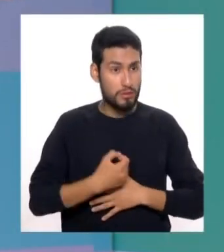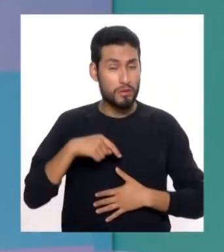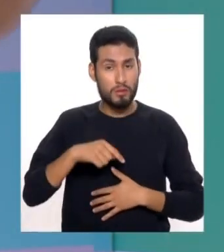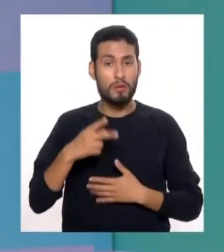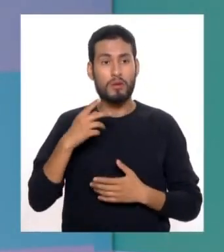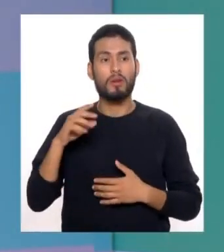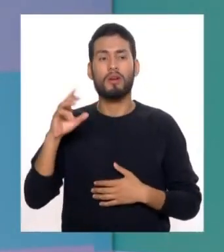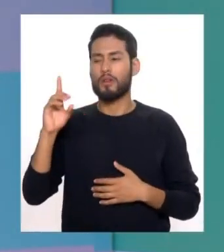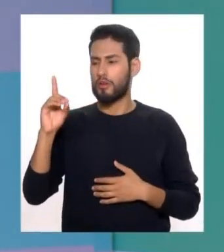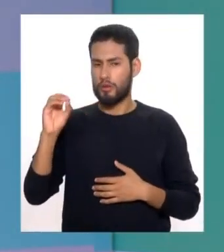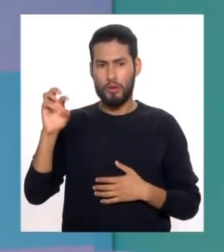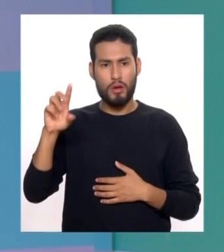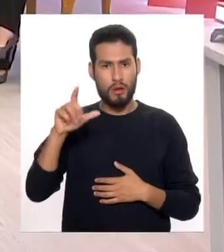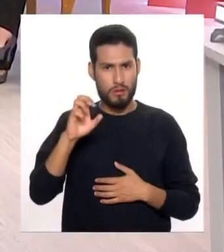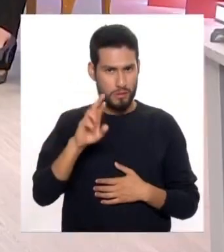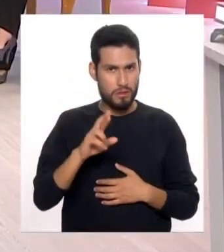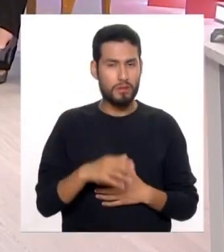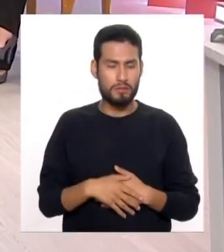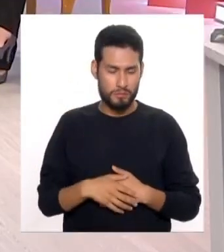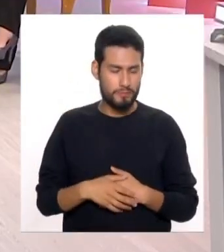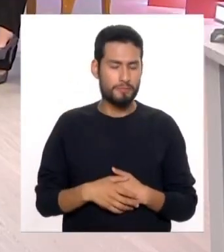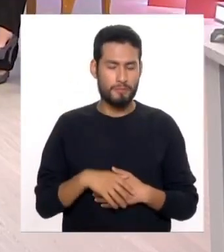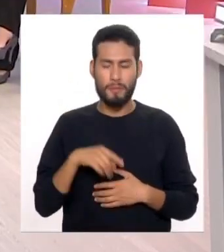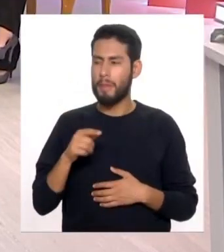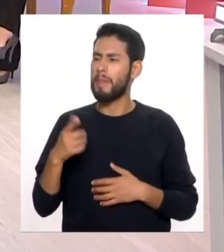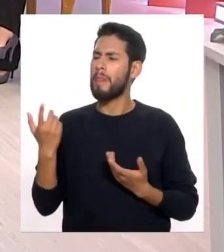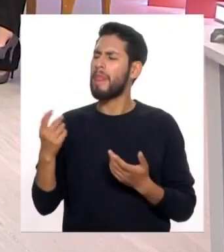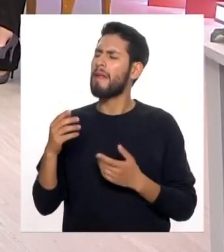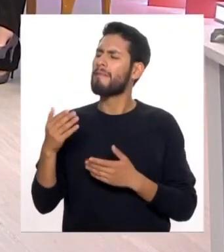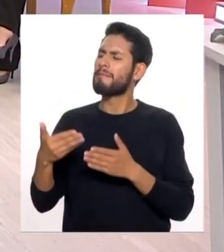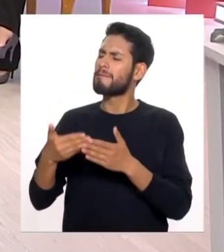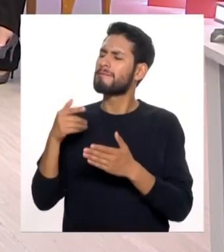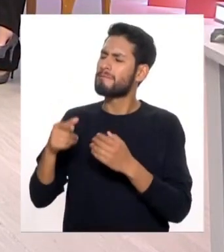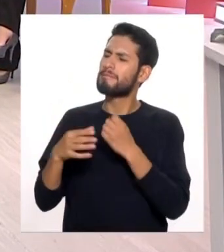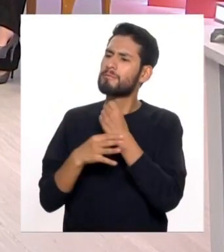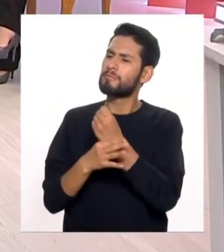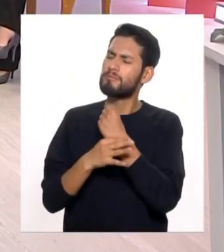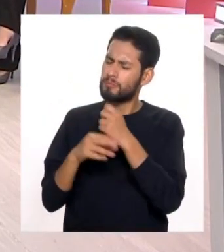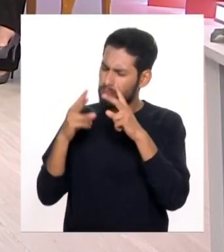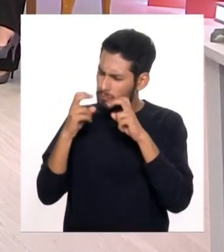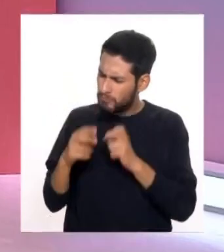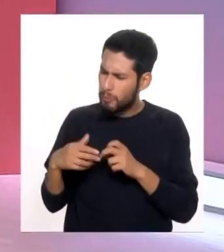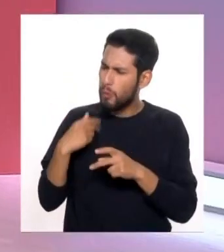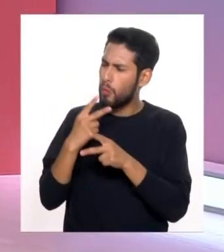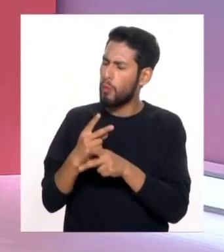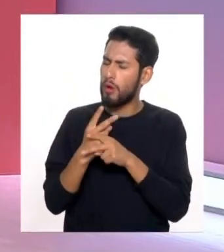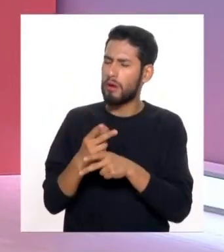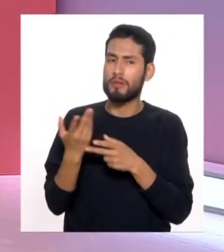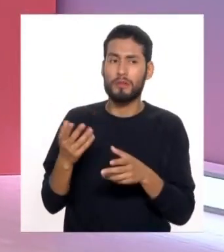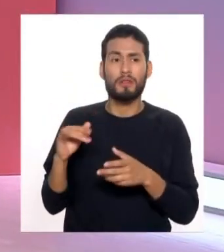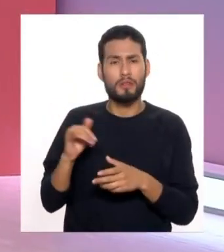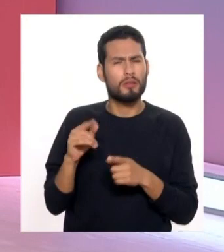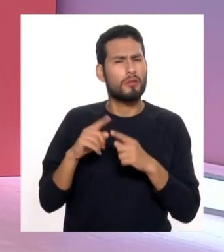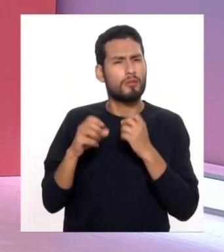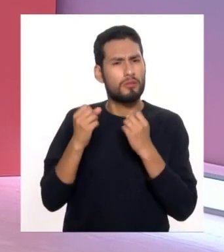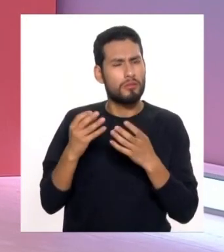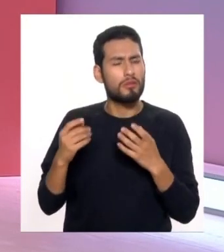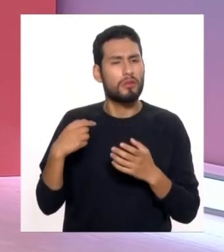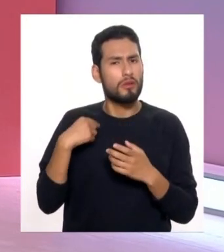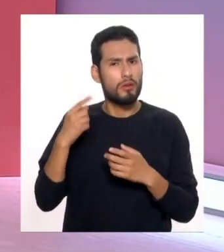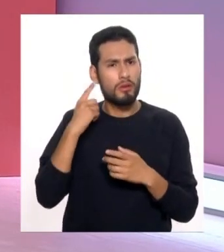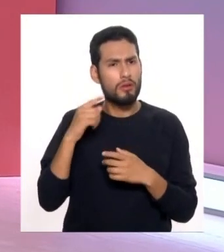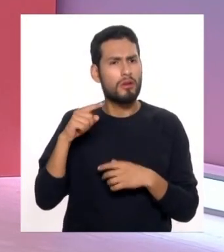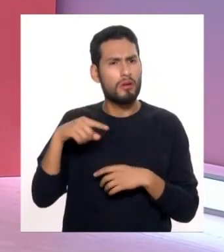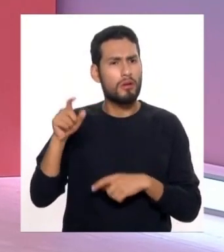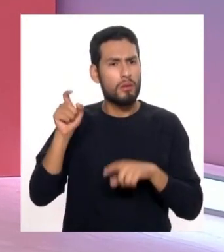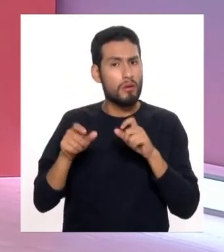estudio Doppler. ¿Cuáles son las indicaciones pre y post de esta cirugía fetal o los cuidados que debe tener? Y muchas veces escucho las preguntas